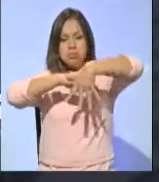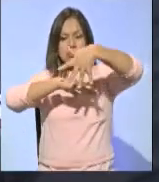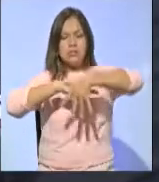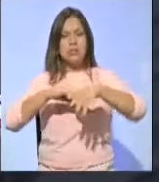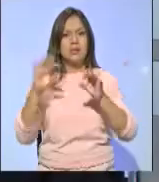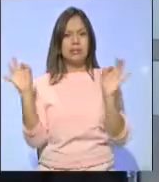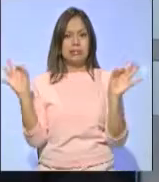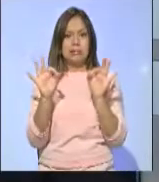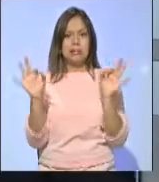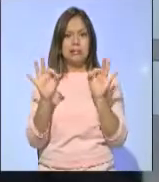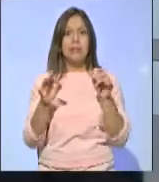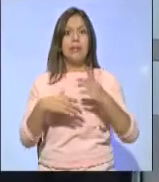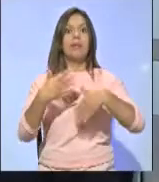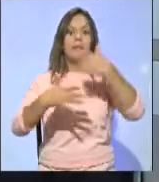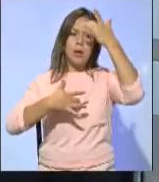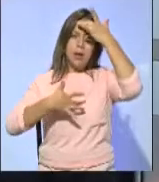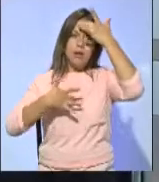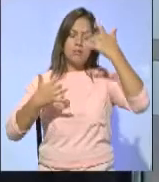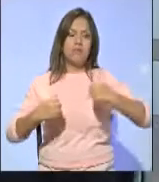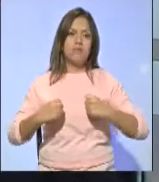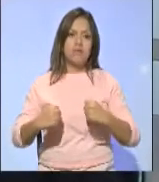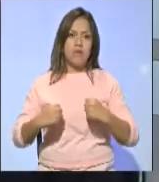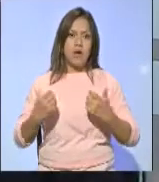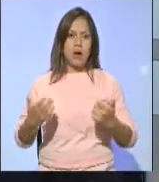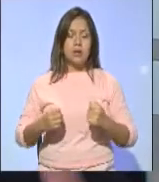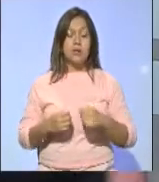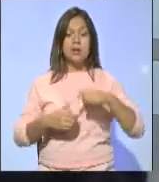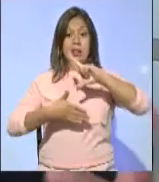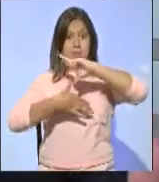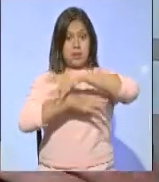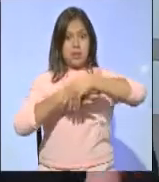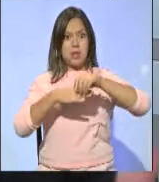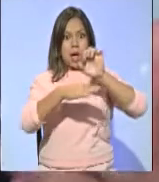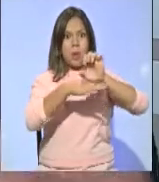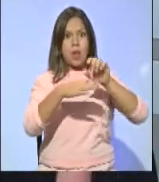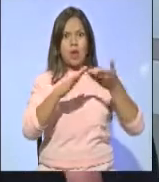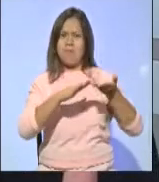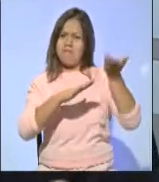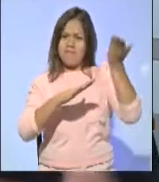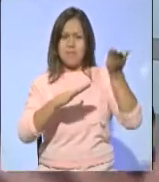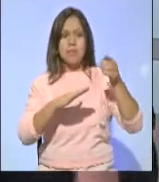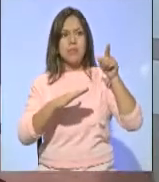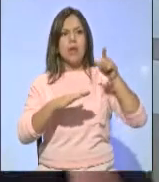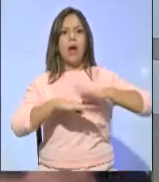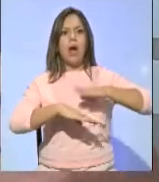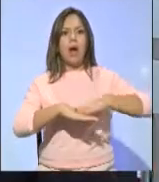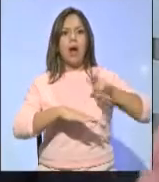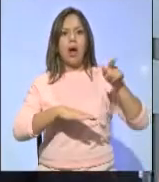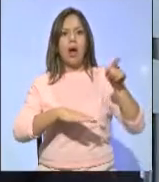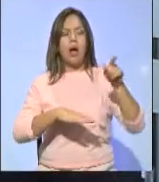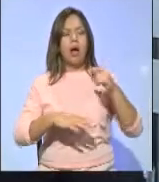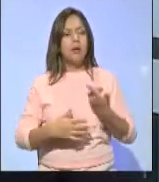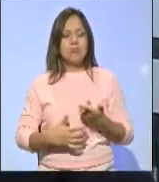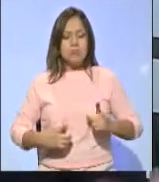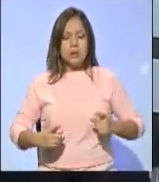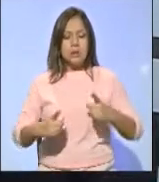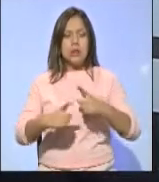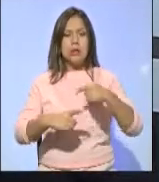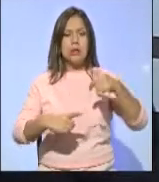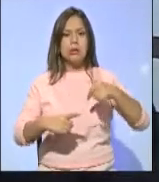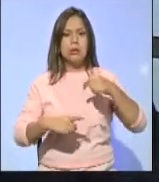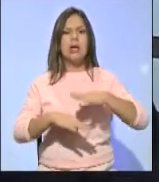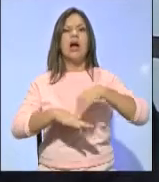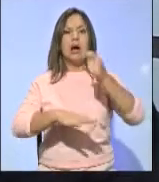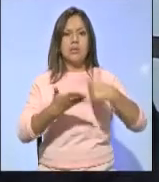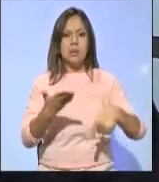problemas de salud. Hoy día, lamentablemente, el Ecuador puntea en América Latina la incidencia de cáncer al estómago. ¿Precisamente por qué? Por la falta de